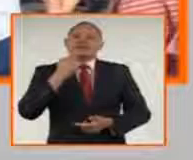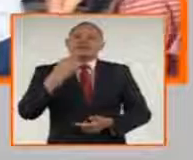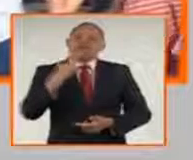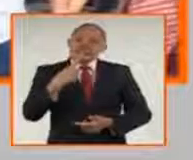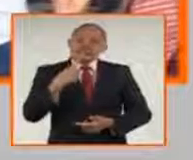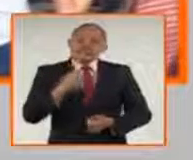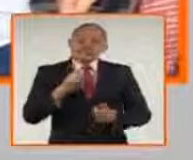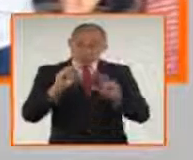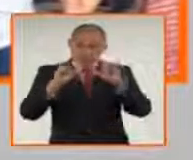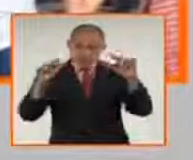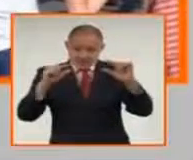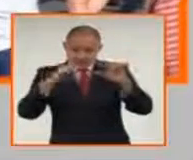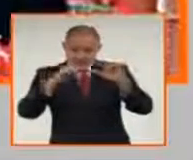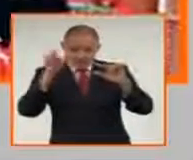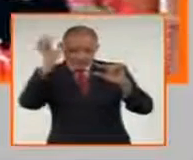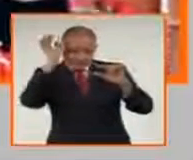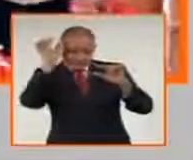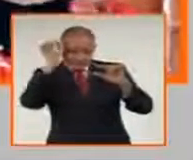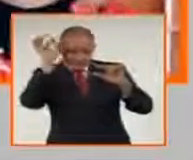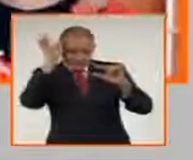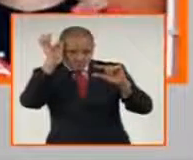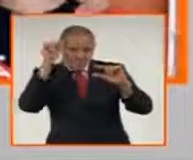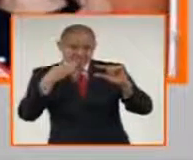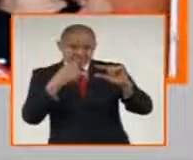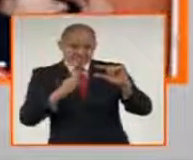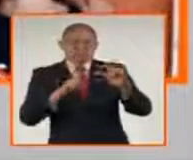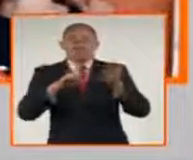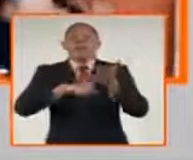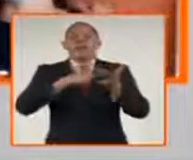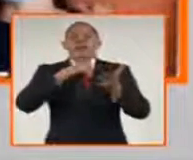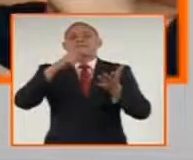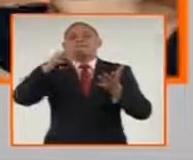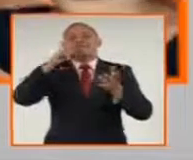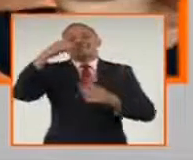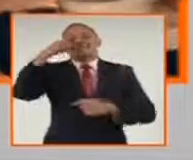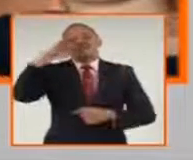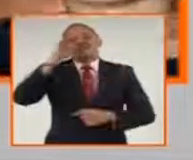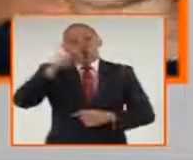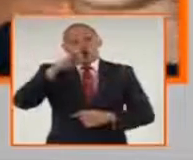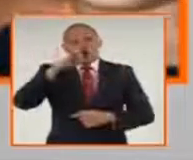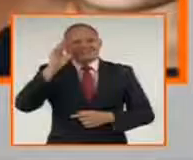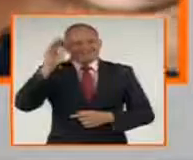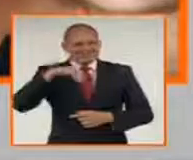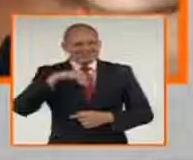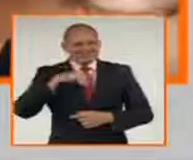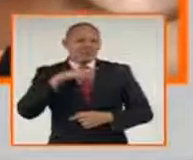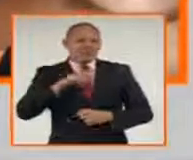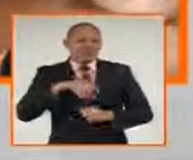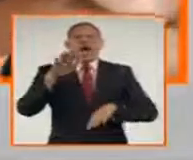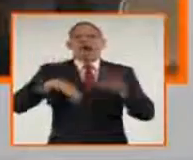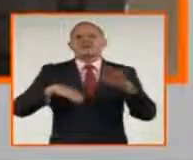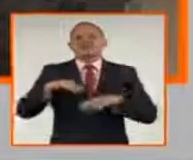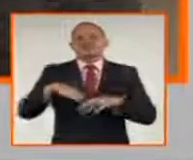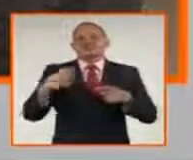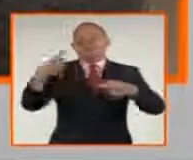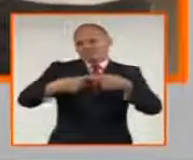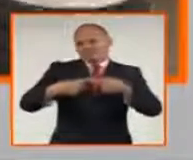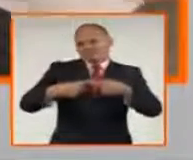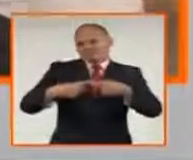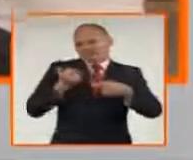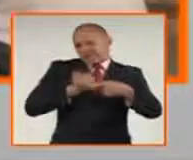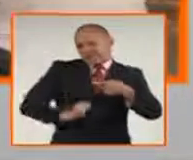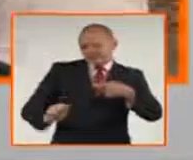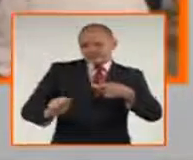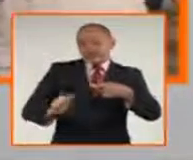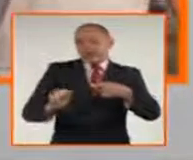en que esa obligación alimentaria puede cumplirse. La ley reconoce dos formas de cumplirla,